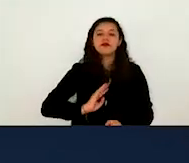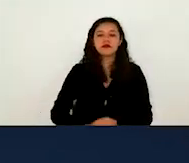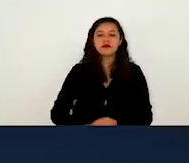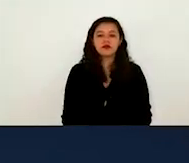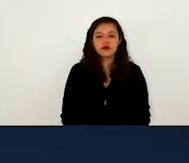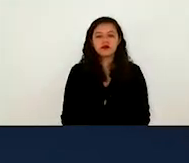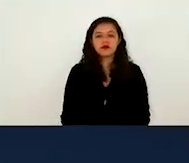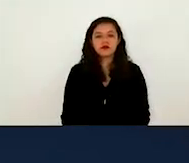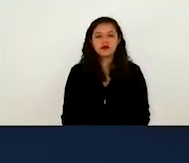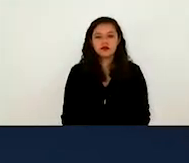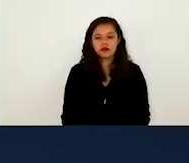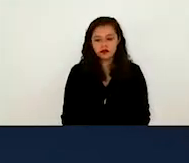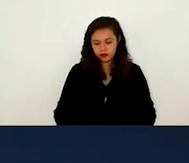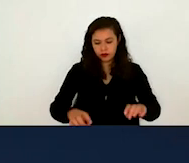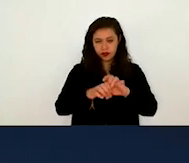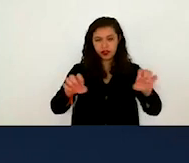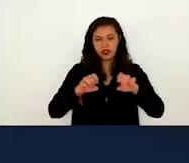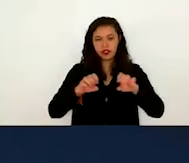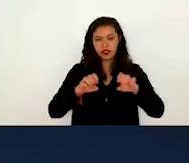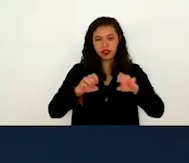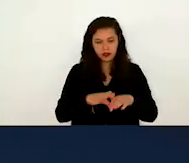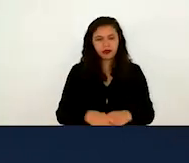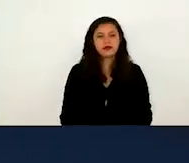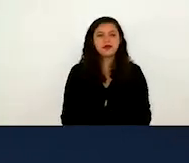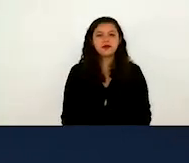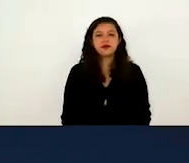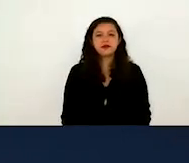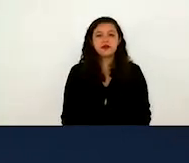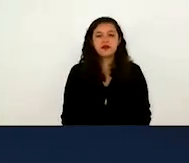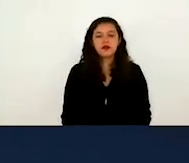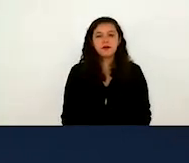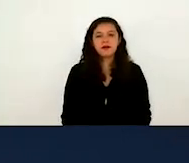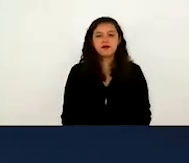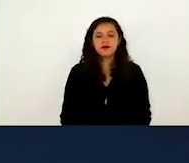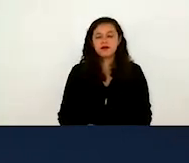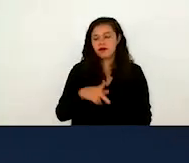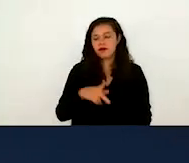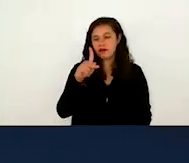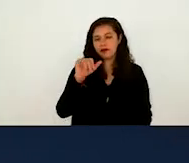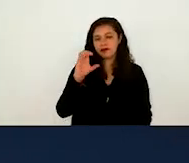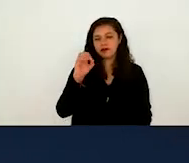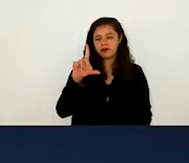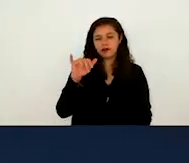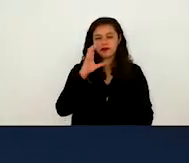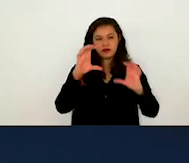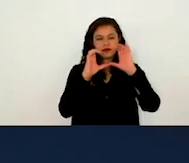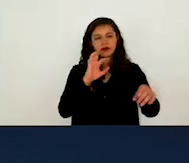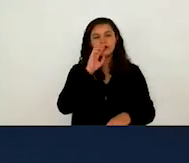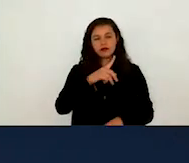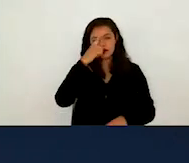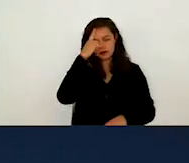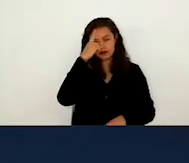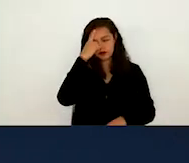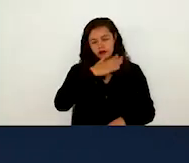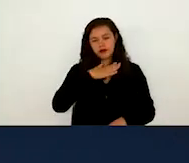que trabaje como un equipo de trabajo definitivamente y para mejorar la comunicación mis habilidades